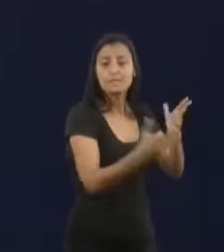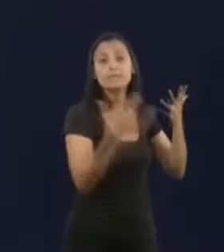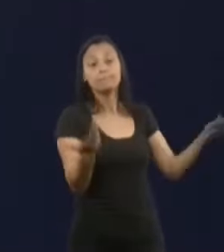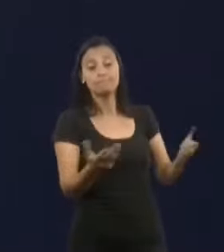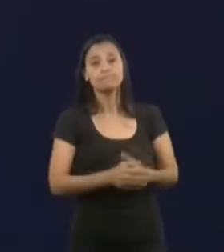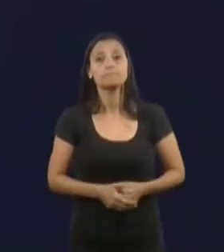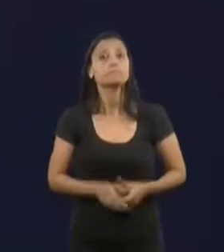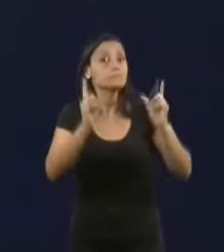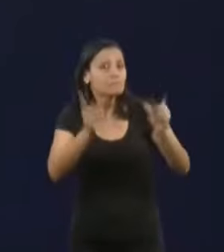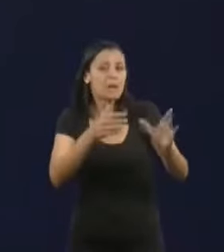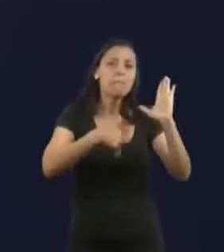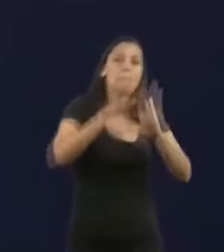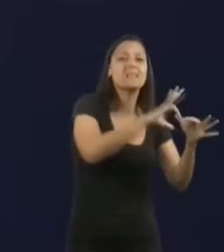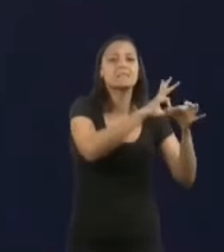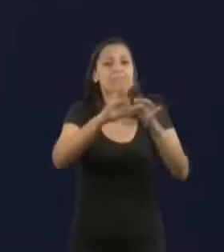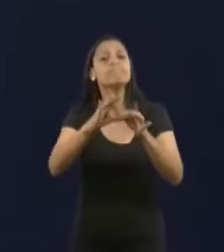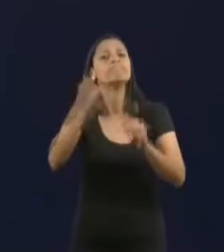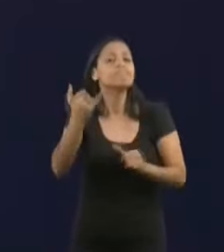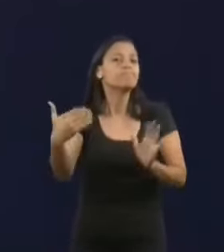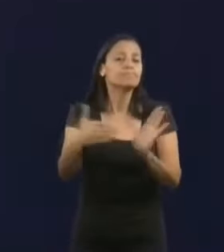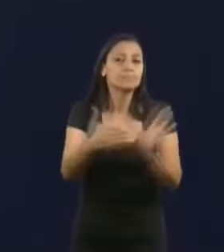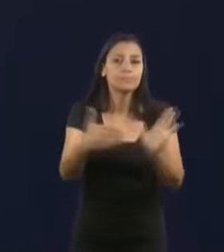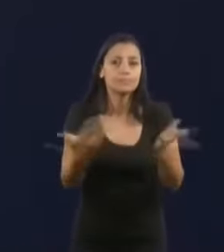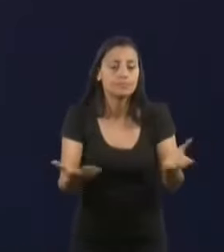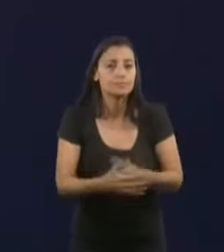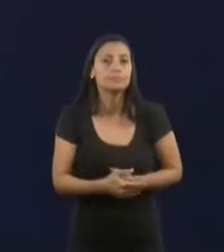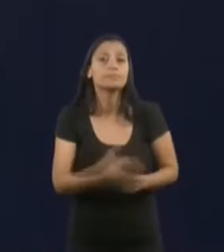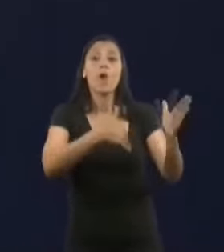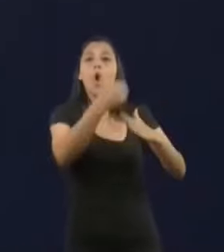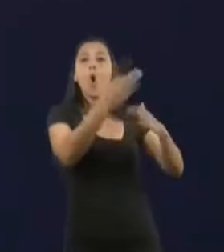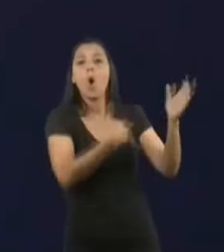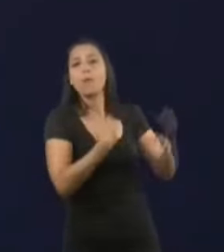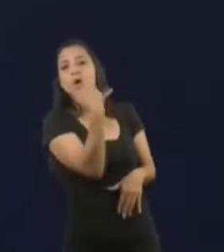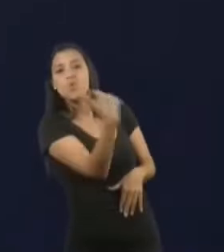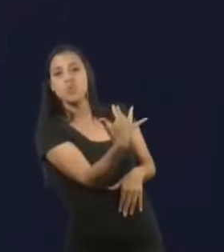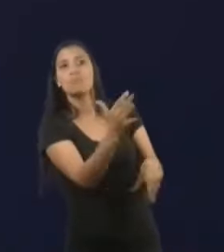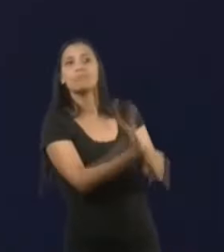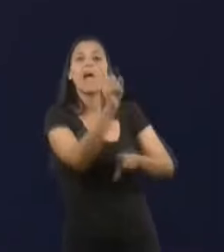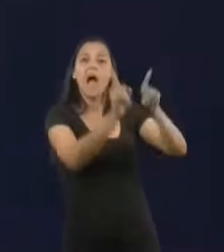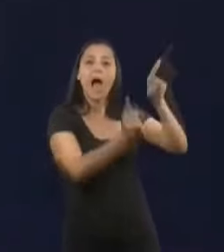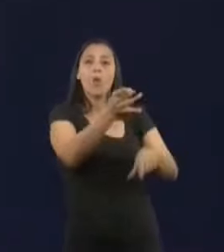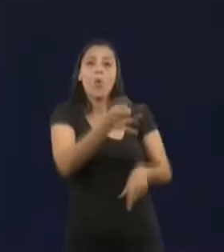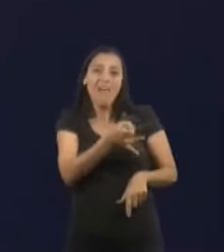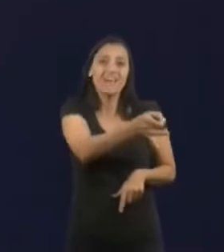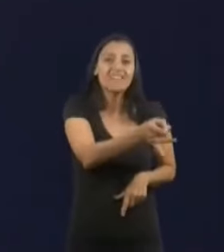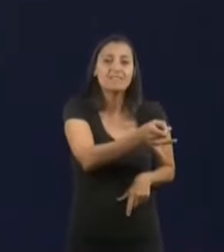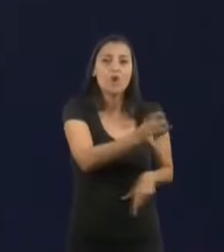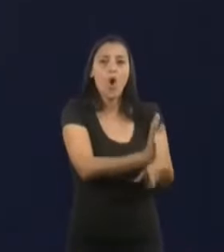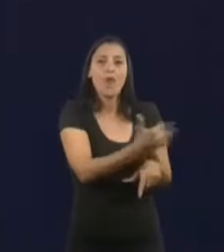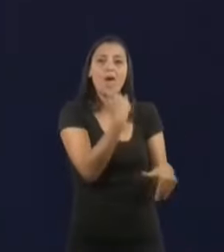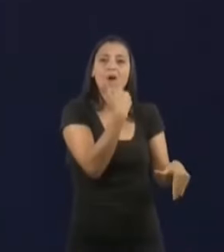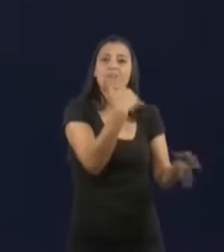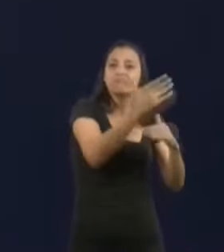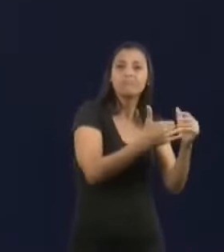Y que tenían que ver más que nada con puesta en valor de obras de arte en algunas estaciones de trenes que ni siquiera